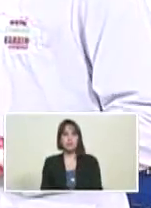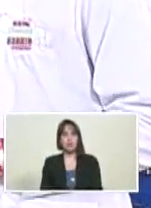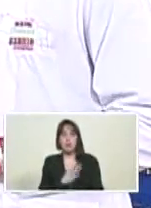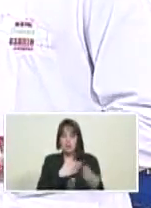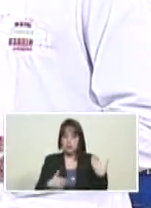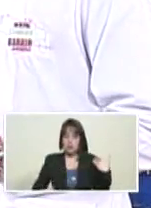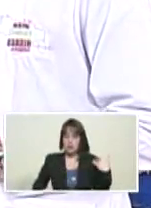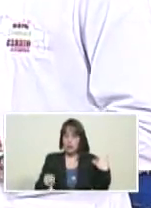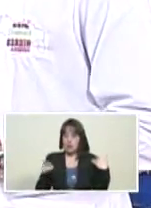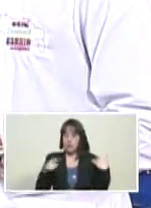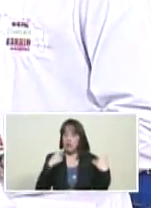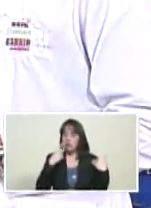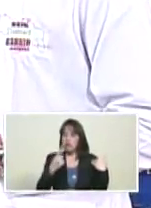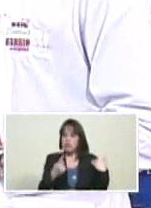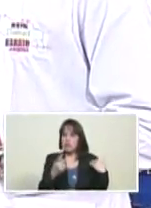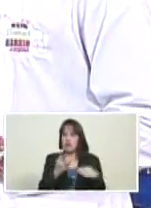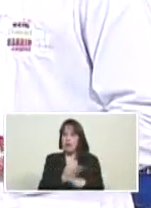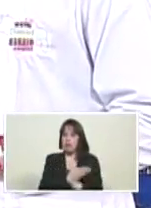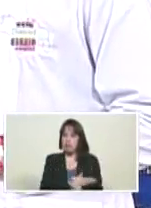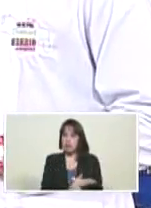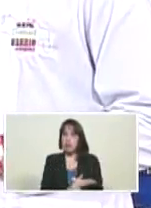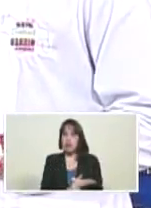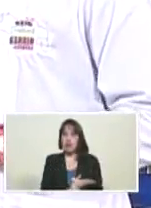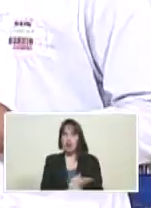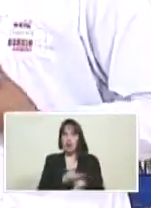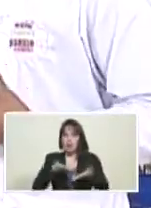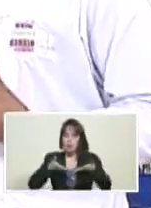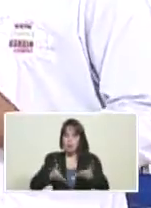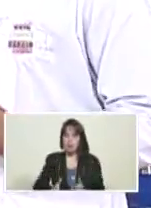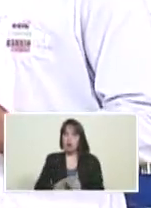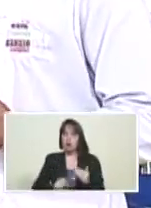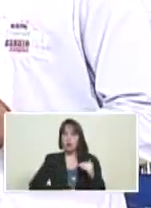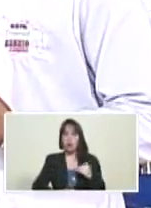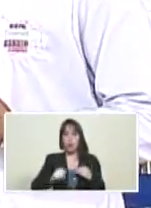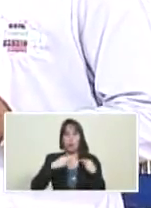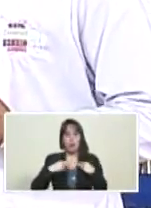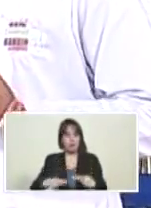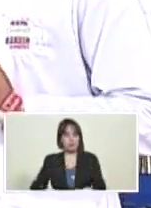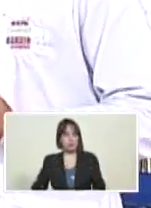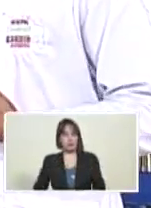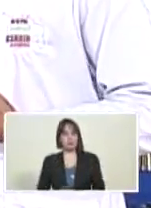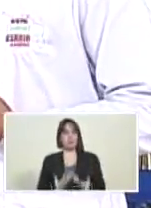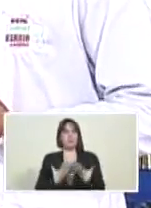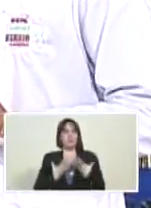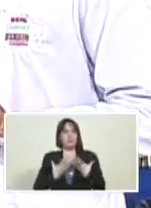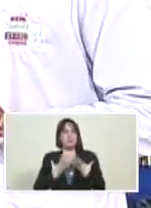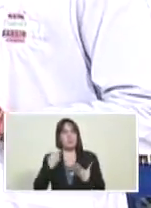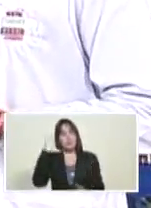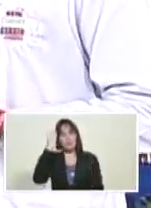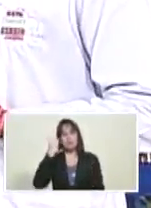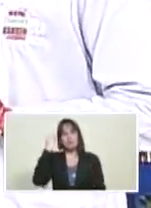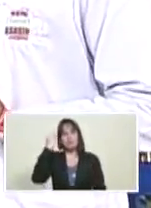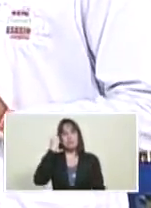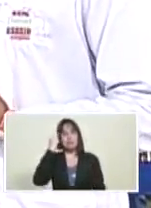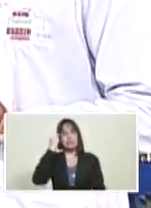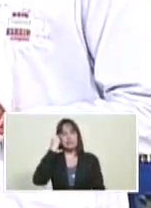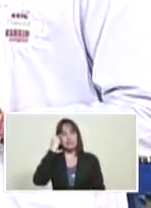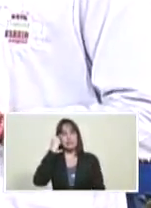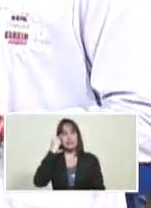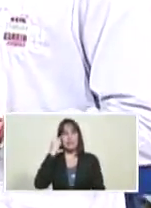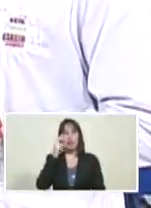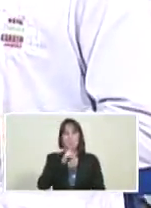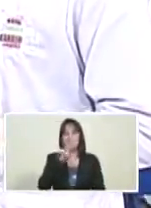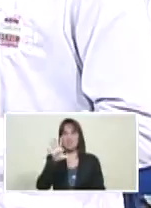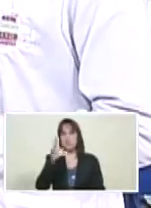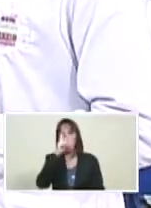Presidente, usted ahorita hacía mención del parto humanizado y me llegaba al alma, me llegaba a la intuición de recordar hace más de